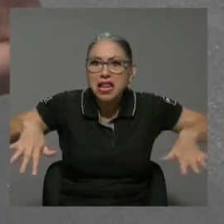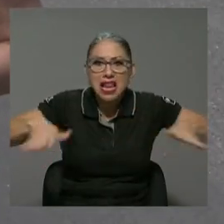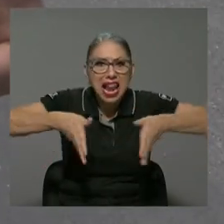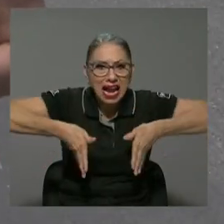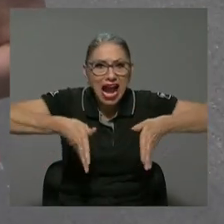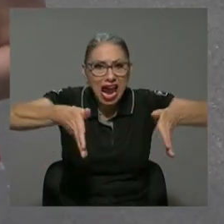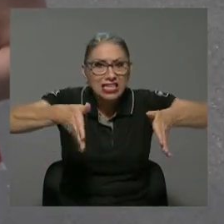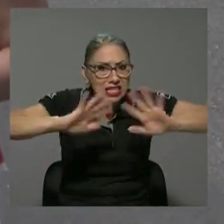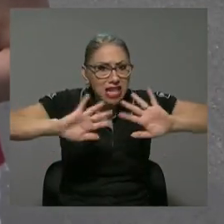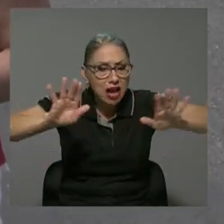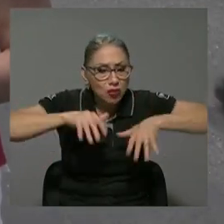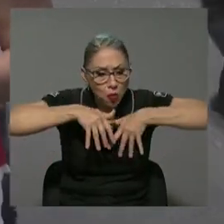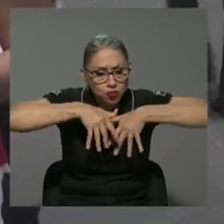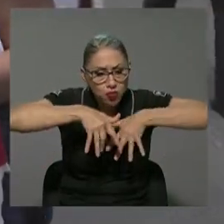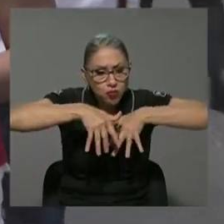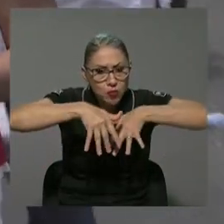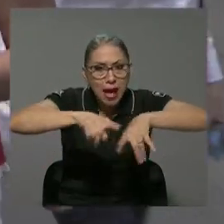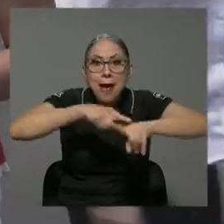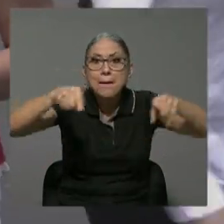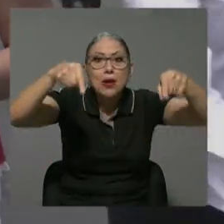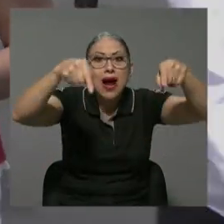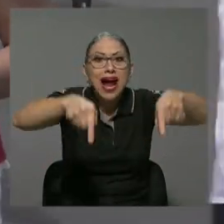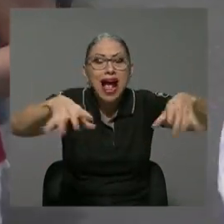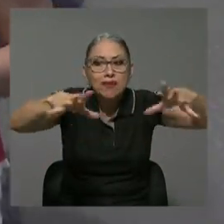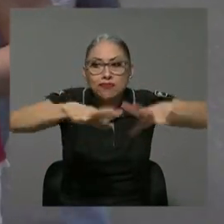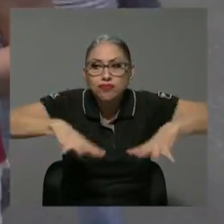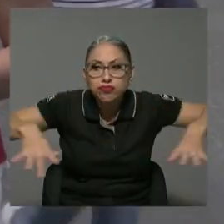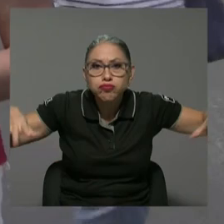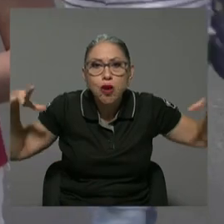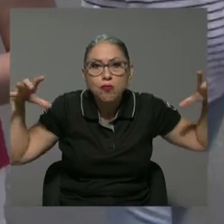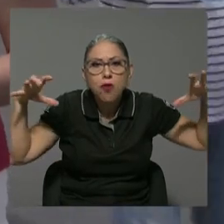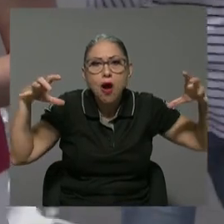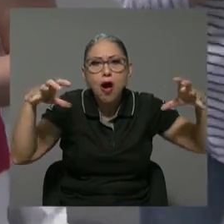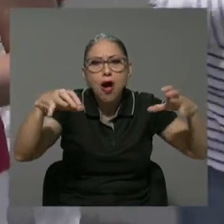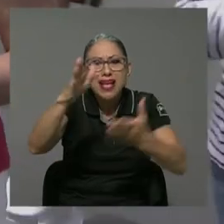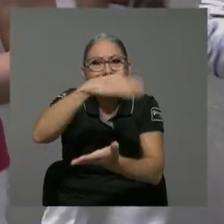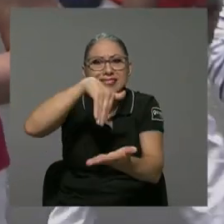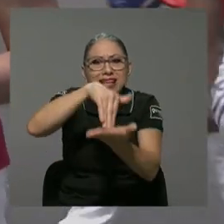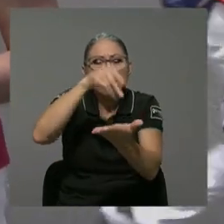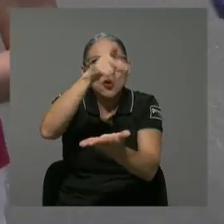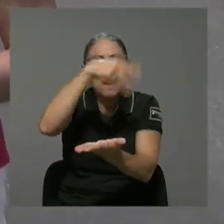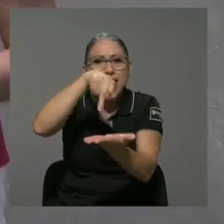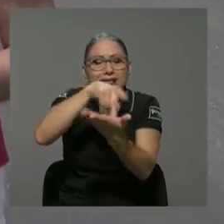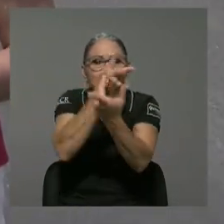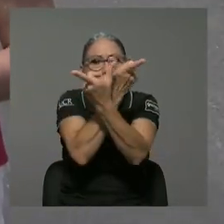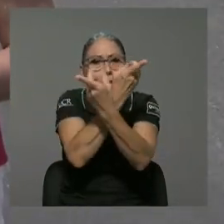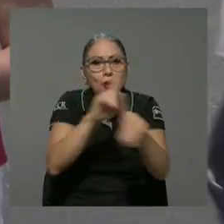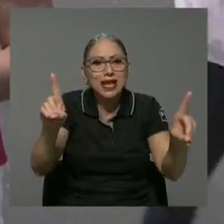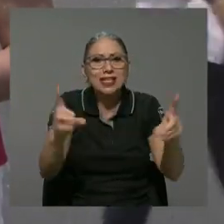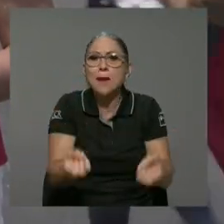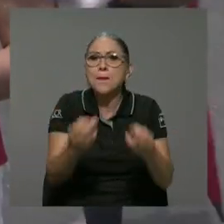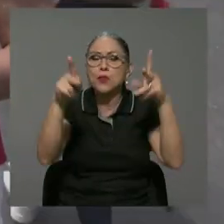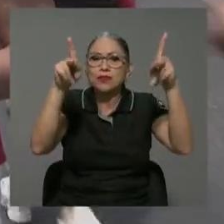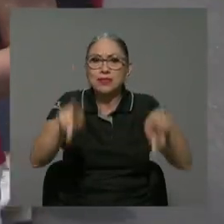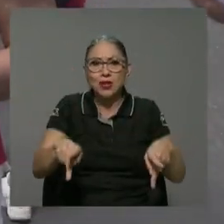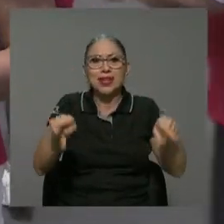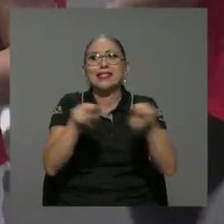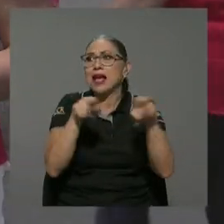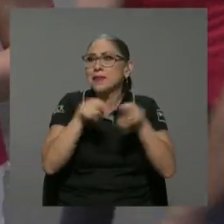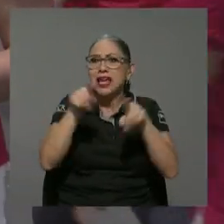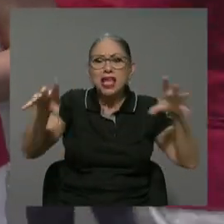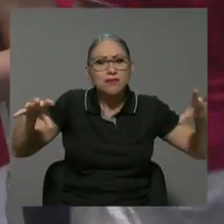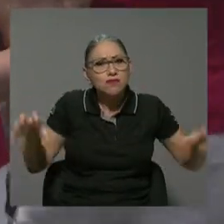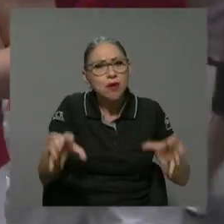tal. Sin embargo, aquí en el centro de la Plaza de la Democracia está bastante lleno, están las personas también pues ahí animando y